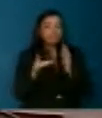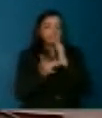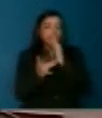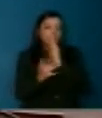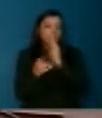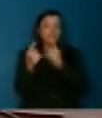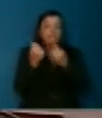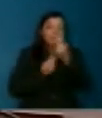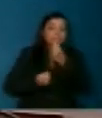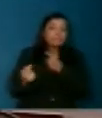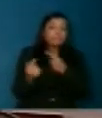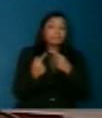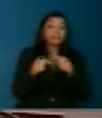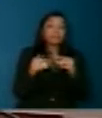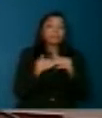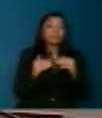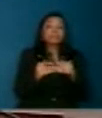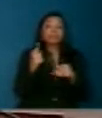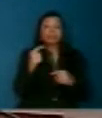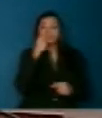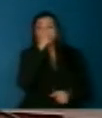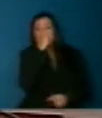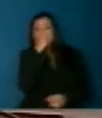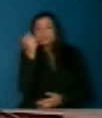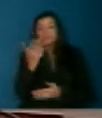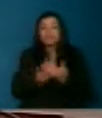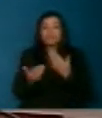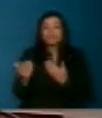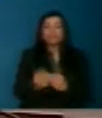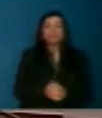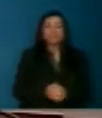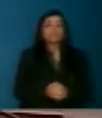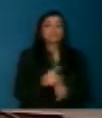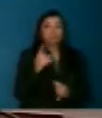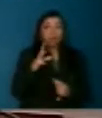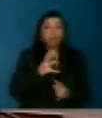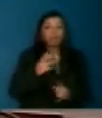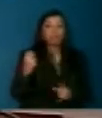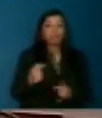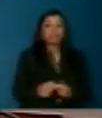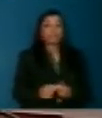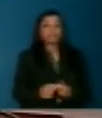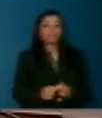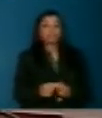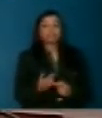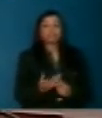también para los narcotraficantes y ladrones.